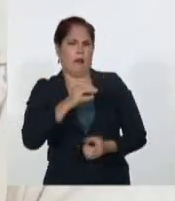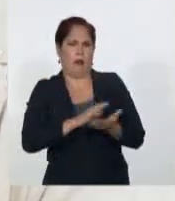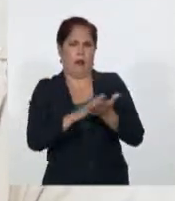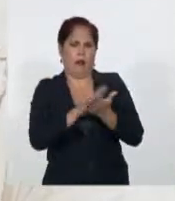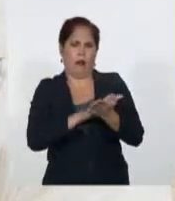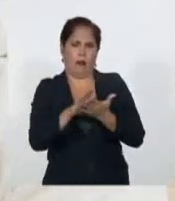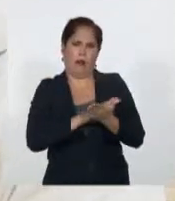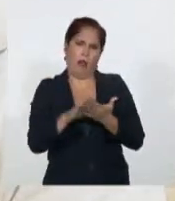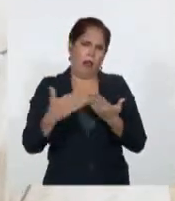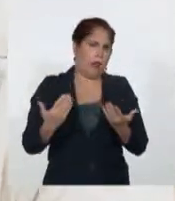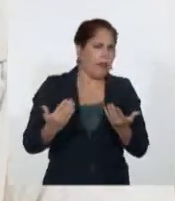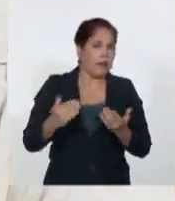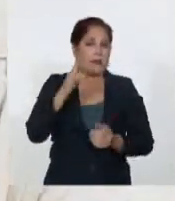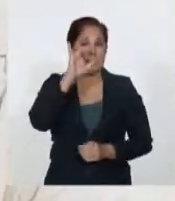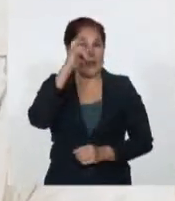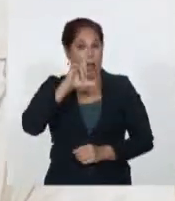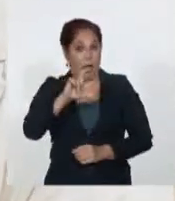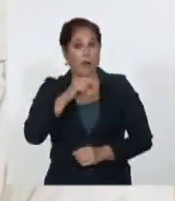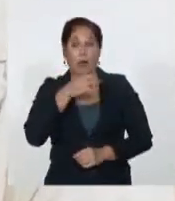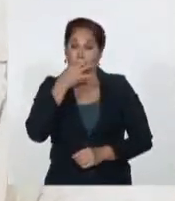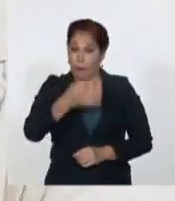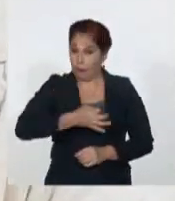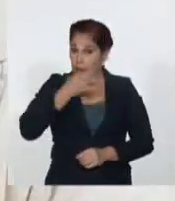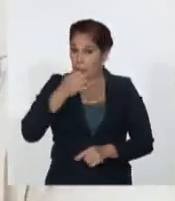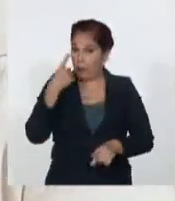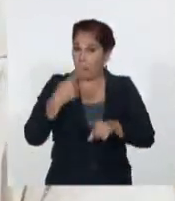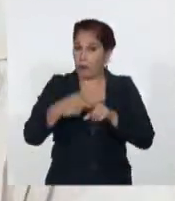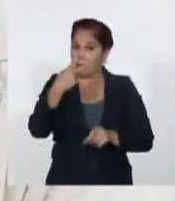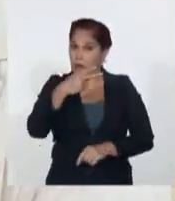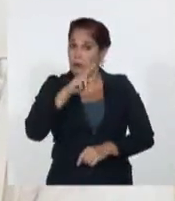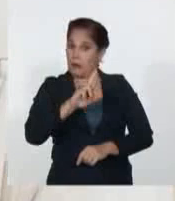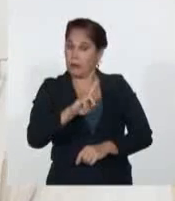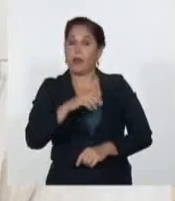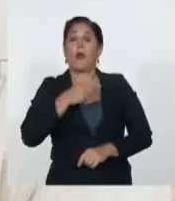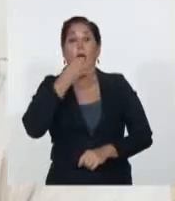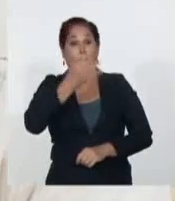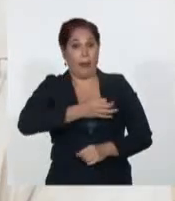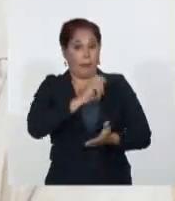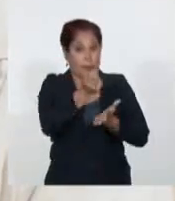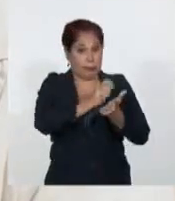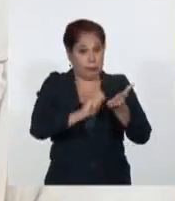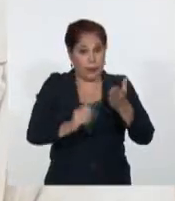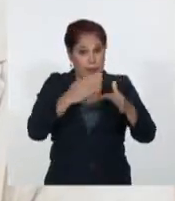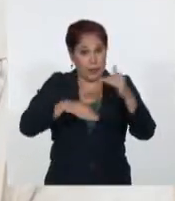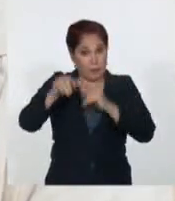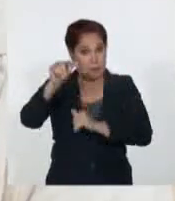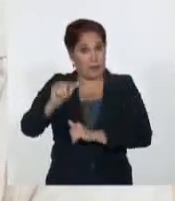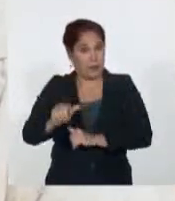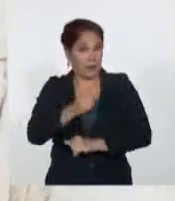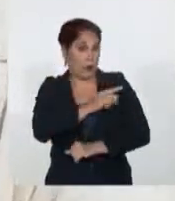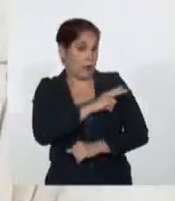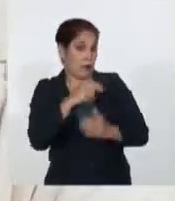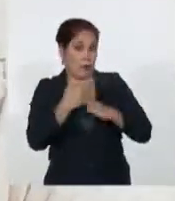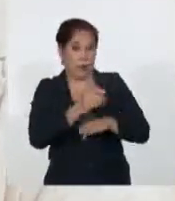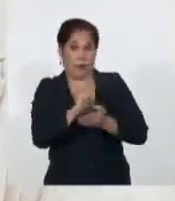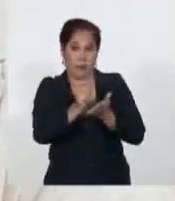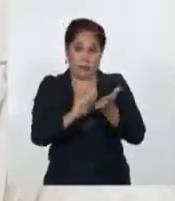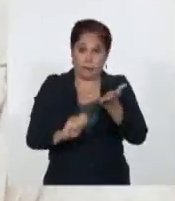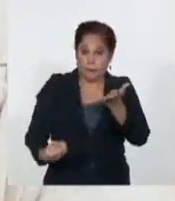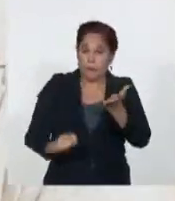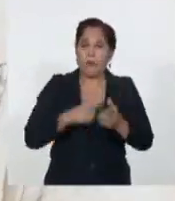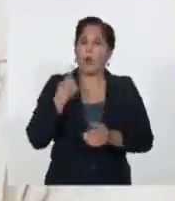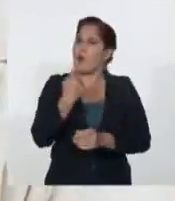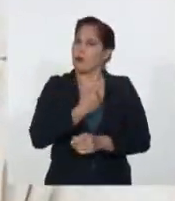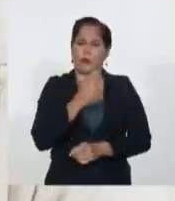nuestros socios en la celac como también lo hemos trasladado a la Unión Europea tenemos las declaraciones de nuestro ministro hace un par de días donde bueno expresamos